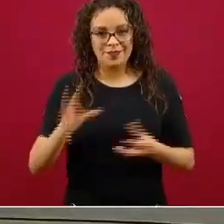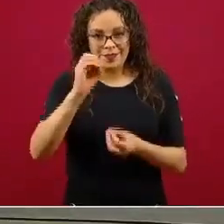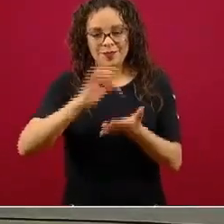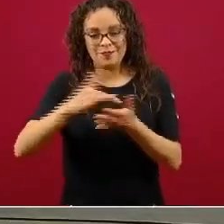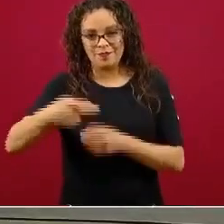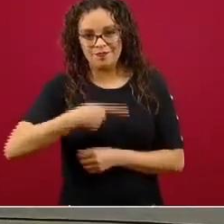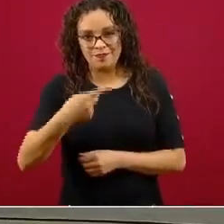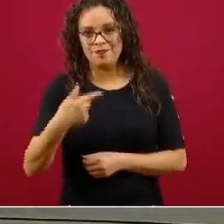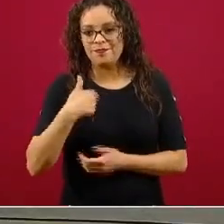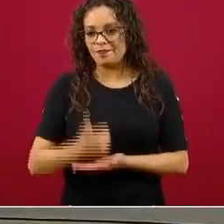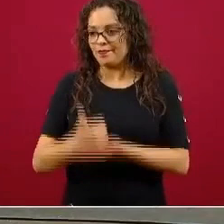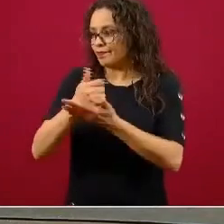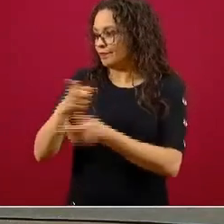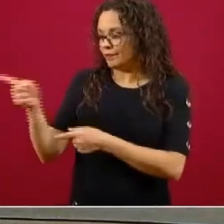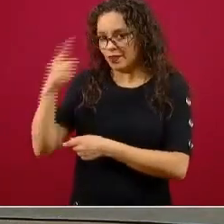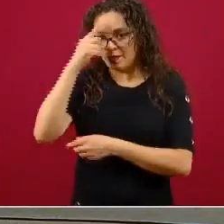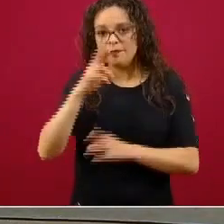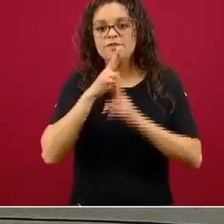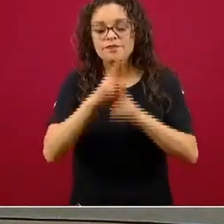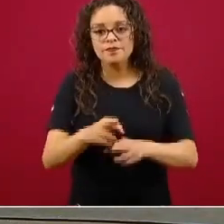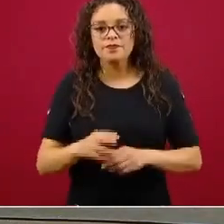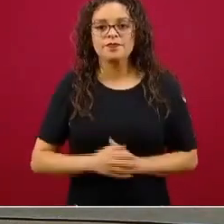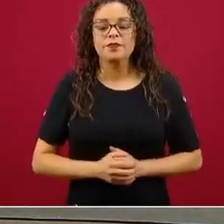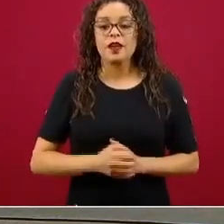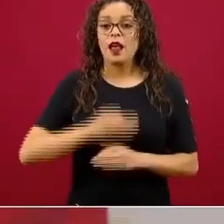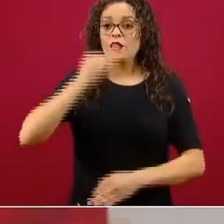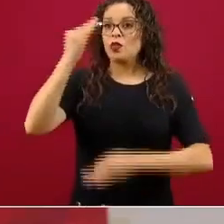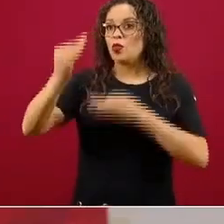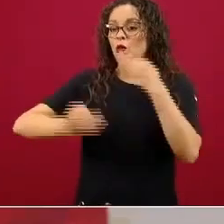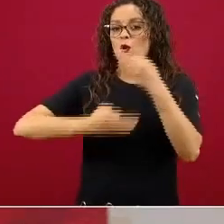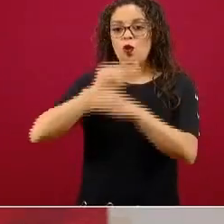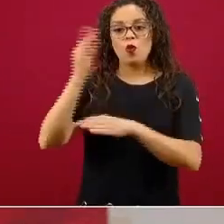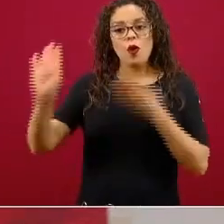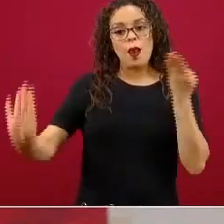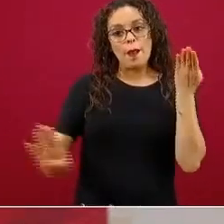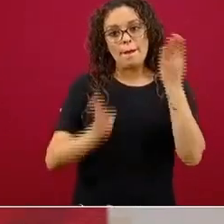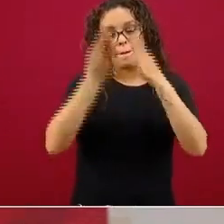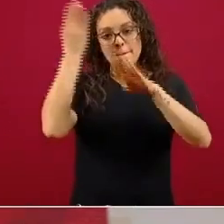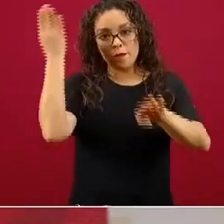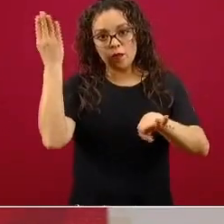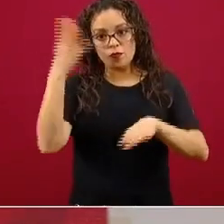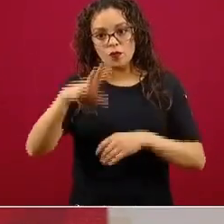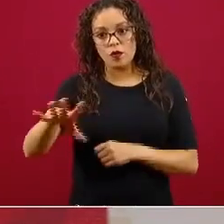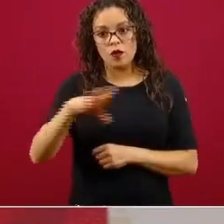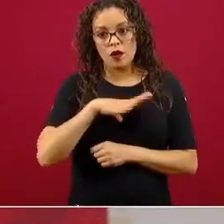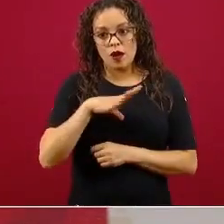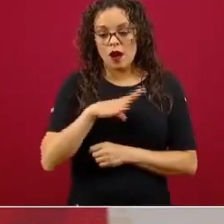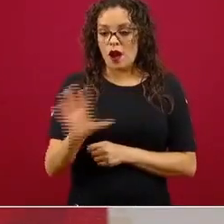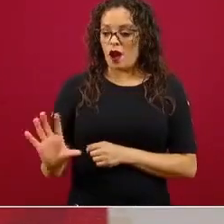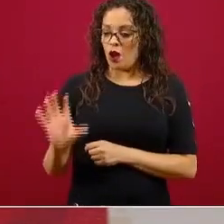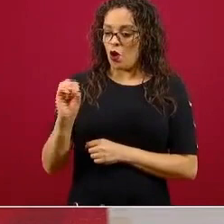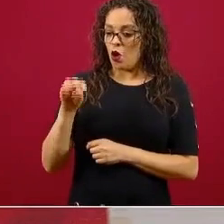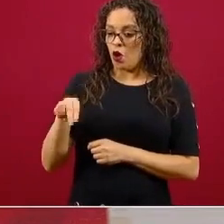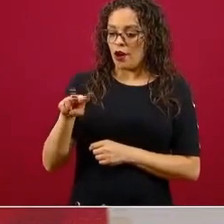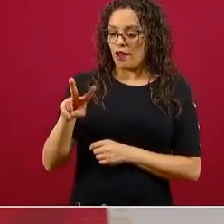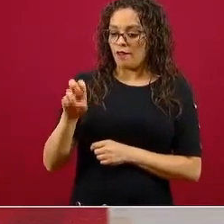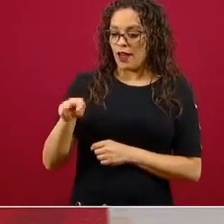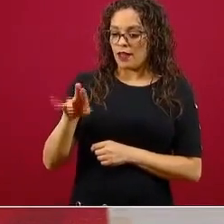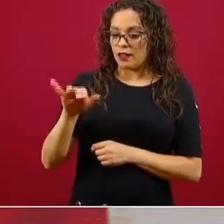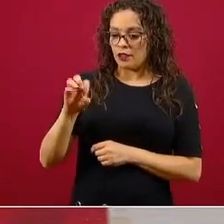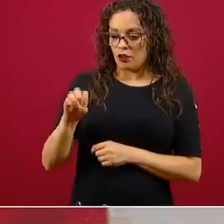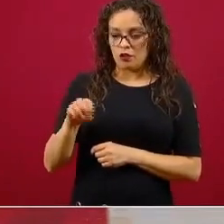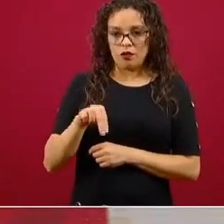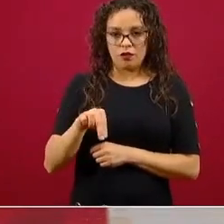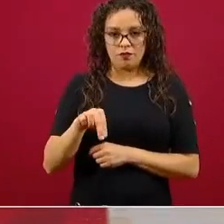mundo existe una convención, no está escrita, pero todos los que nos dedicamos a este trabajo lo conocemos,